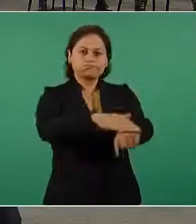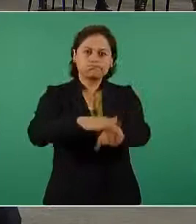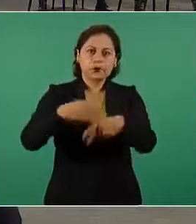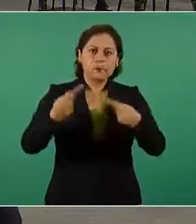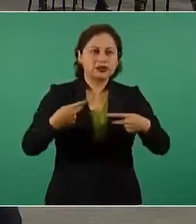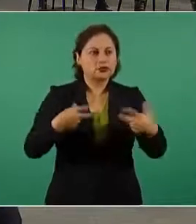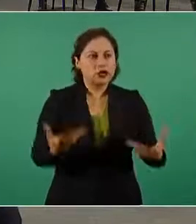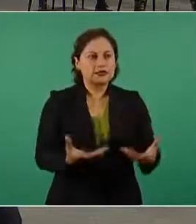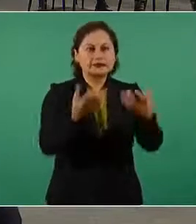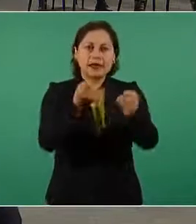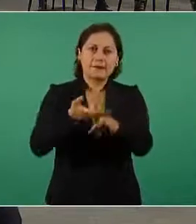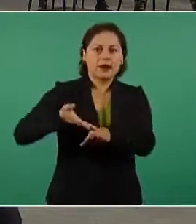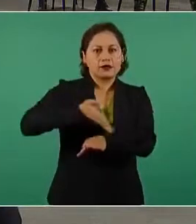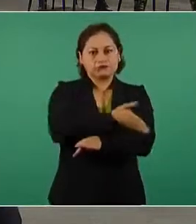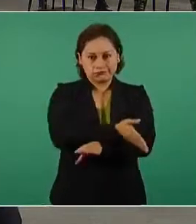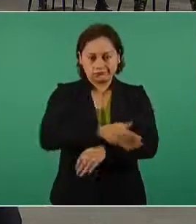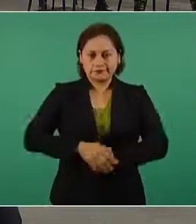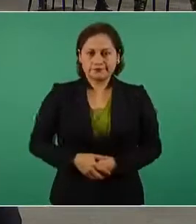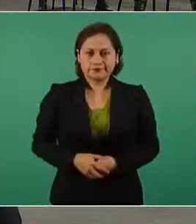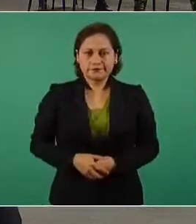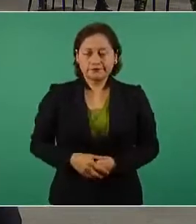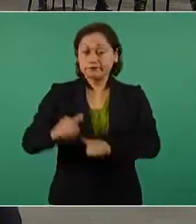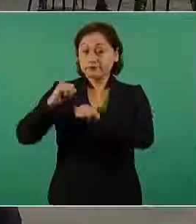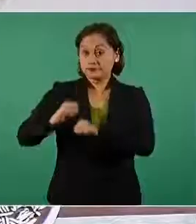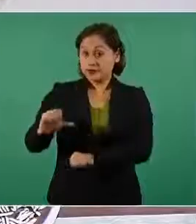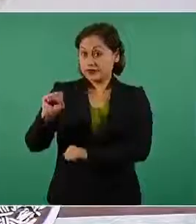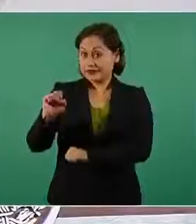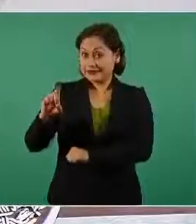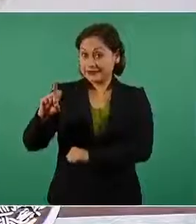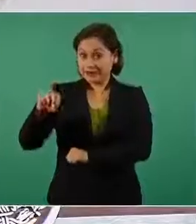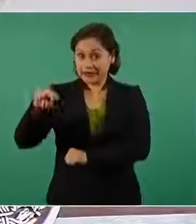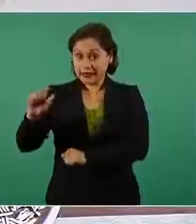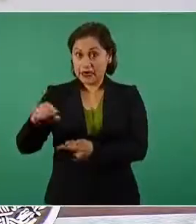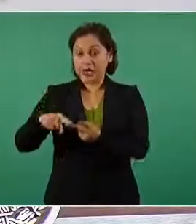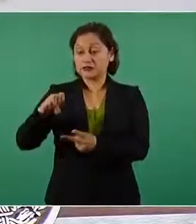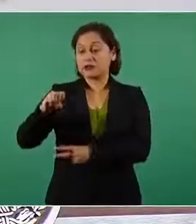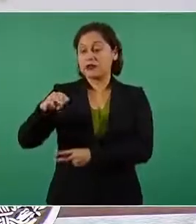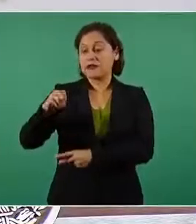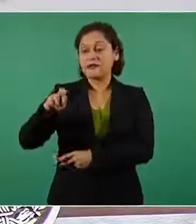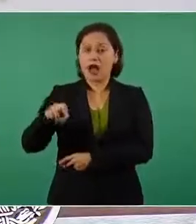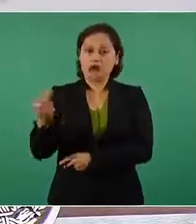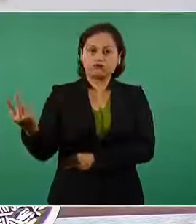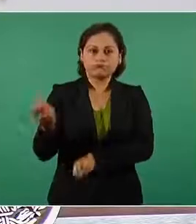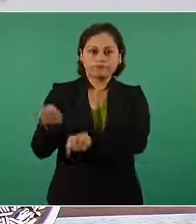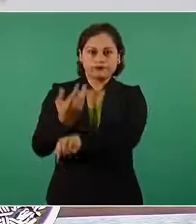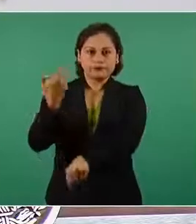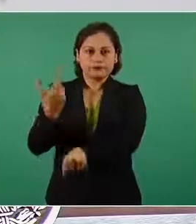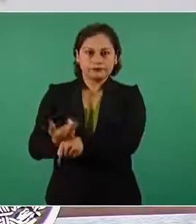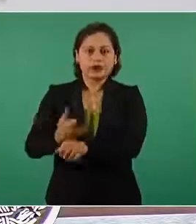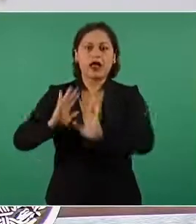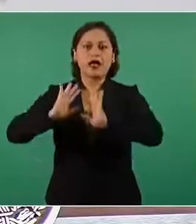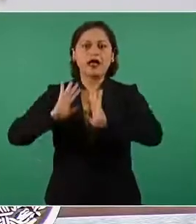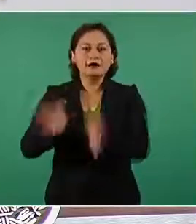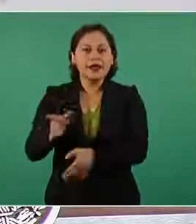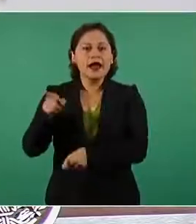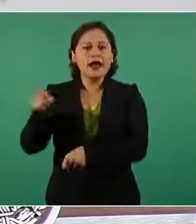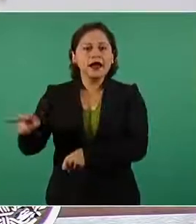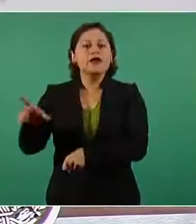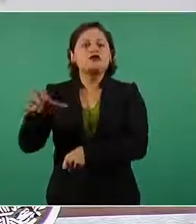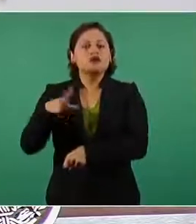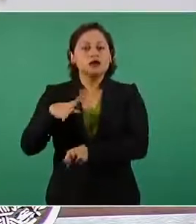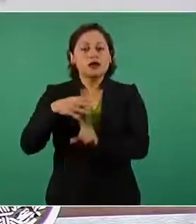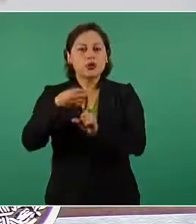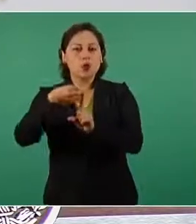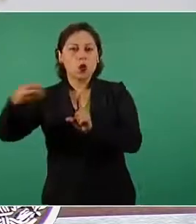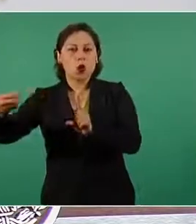causar el huracán. SEDENA y SEMAR han realizado una distribución muy importante, como